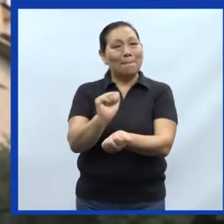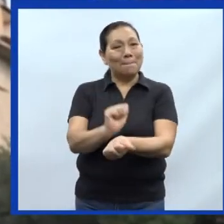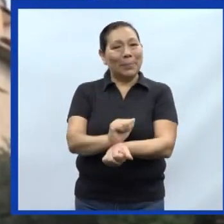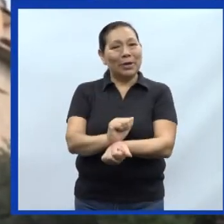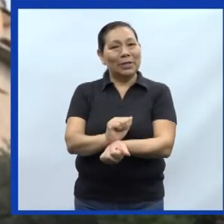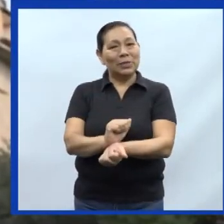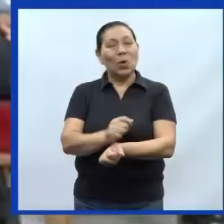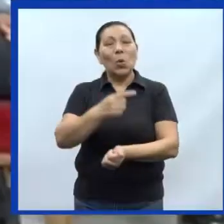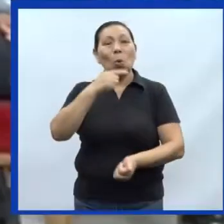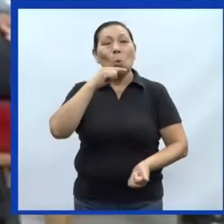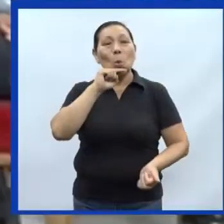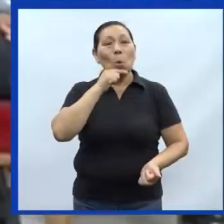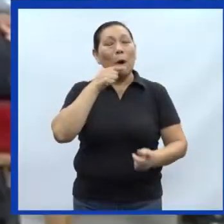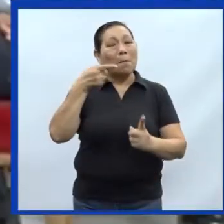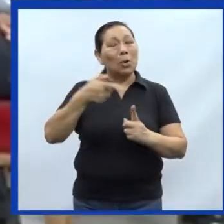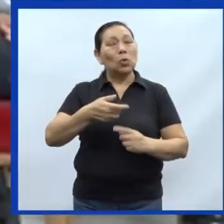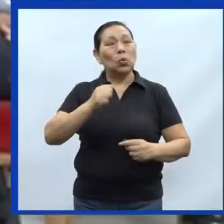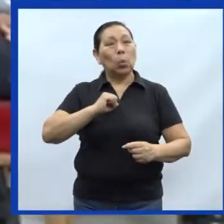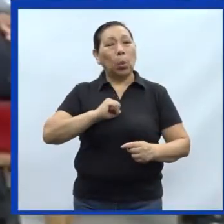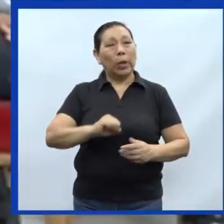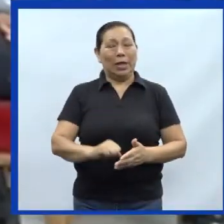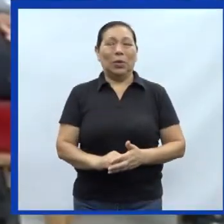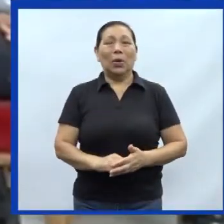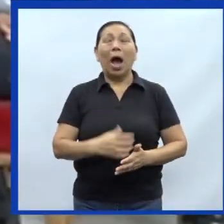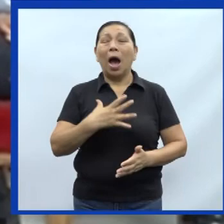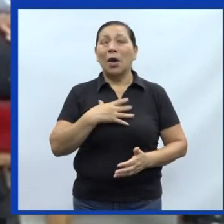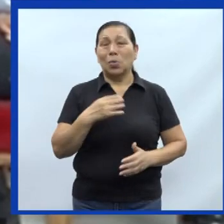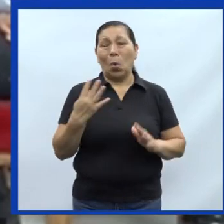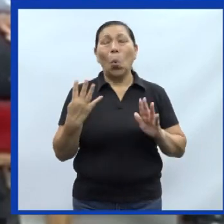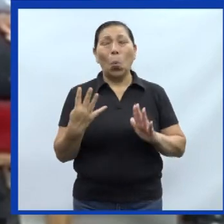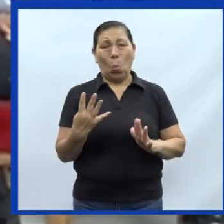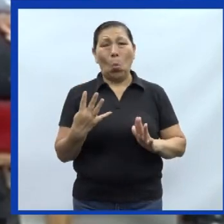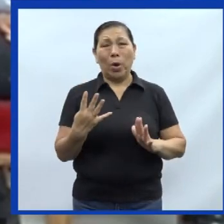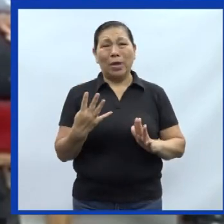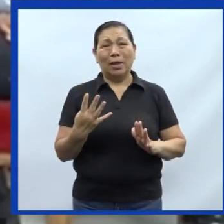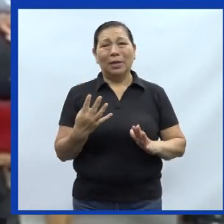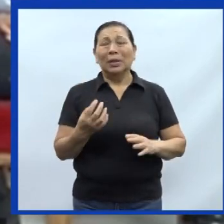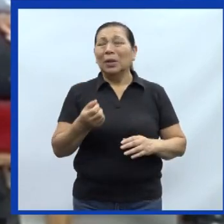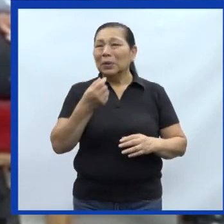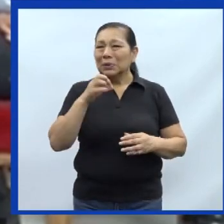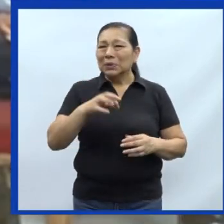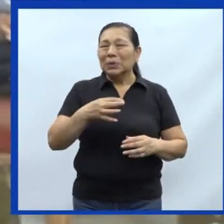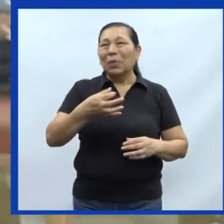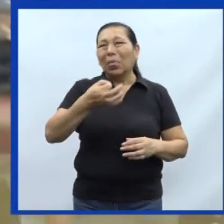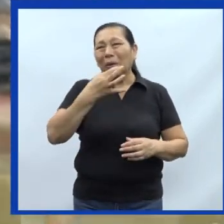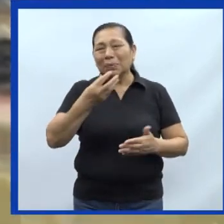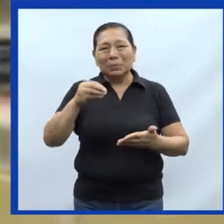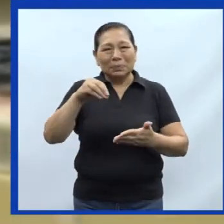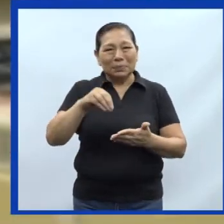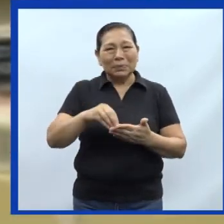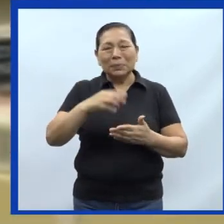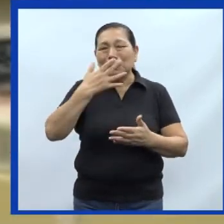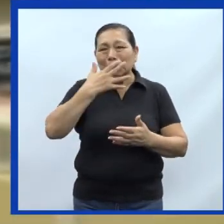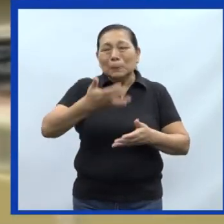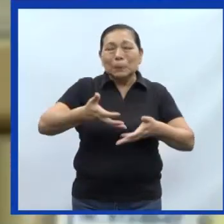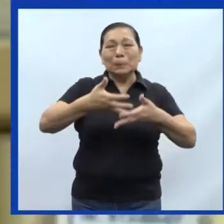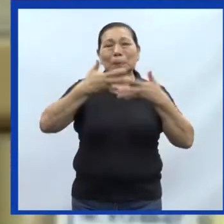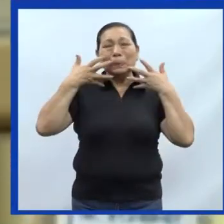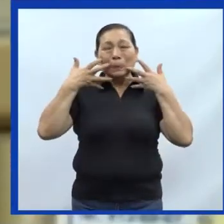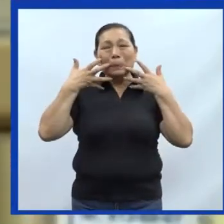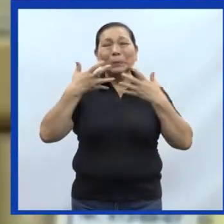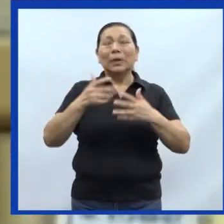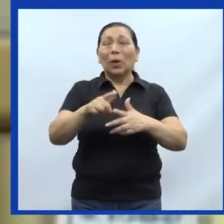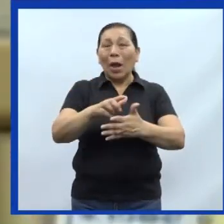permanente a una mujer que mató a su hija Kiara, de 9 años, al intoxicarla con fármacos y asfixiarla en su casa